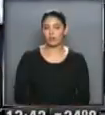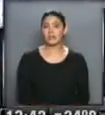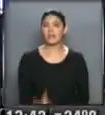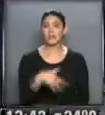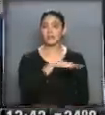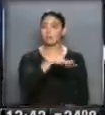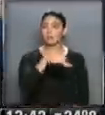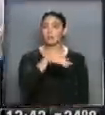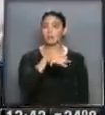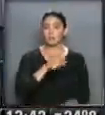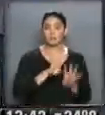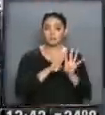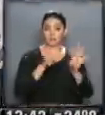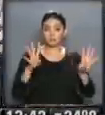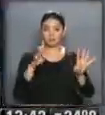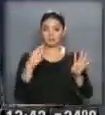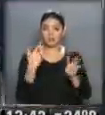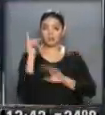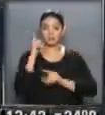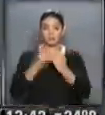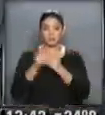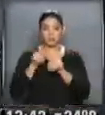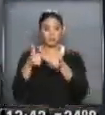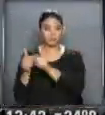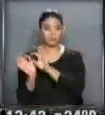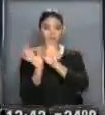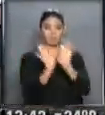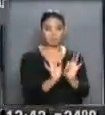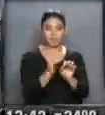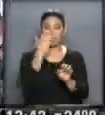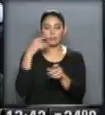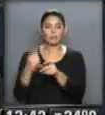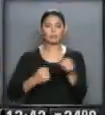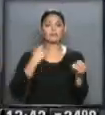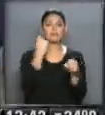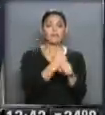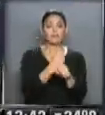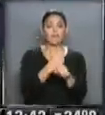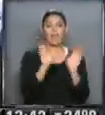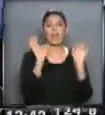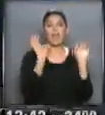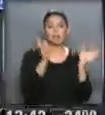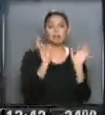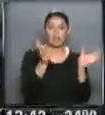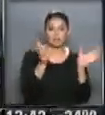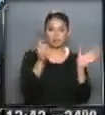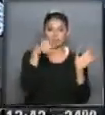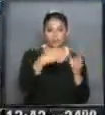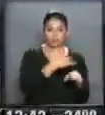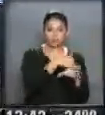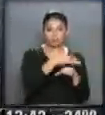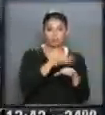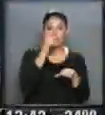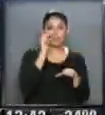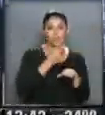ese sector la reja y ya inmediatamente eran conducidos a las ambulancias que se hallaban aquí sobre